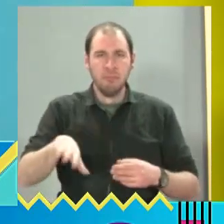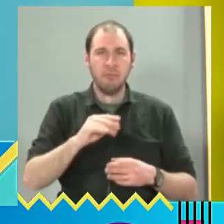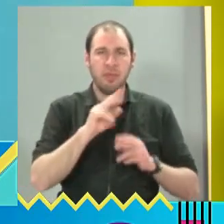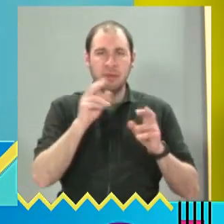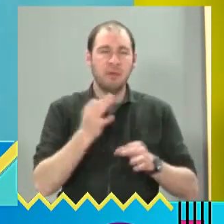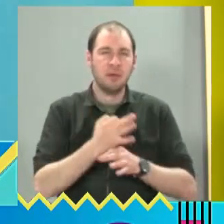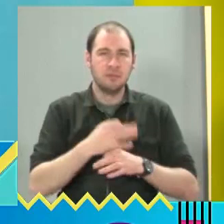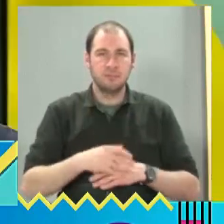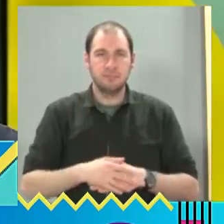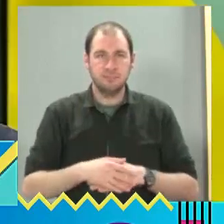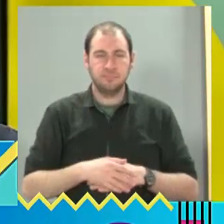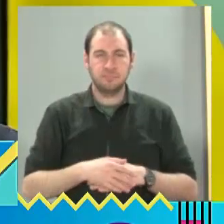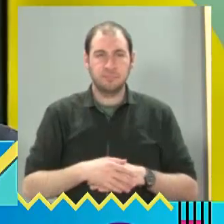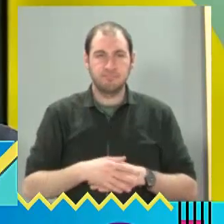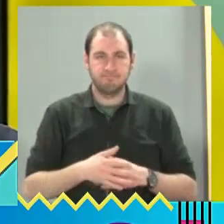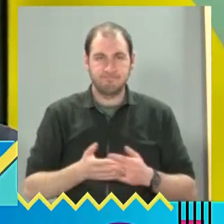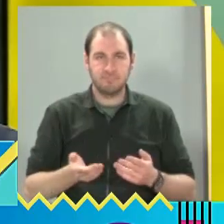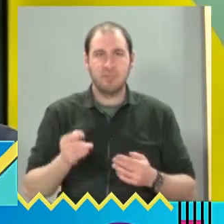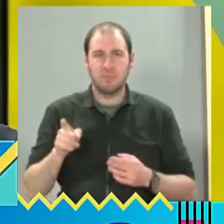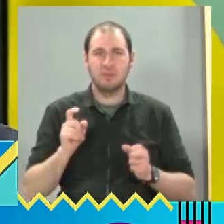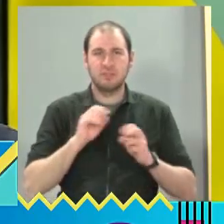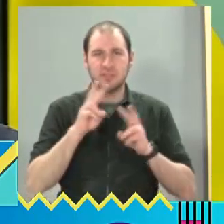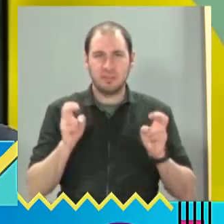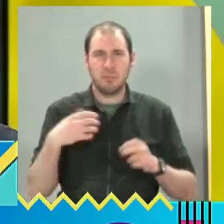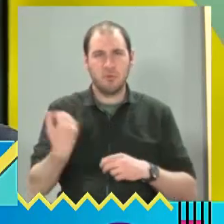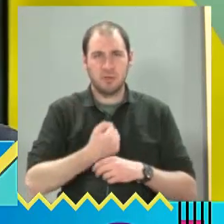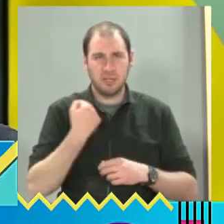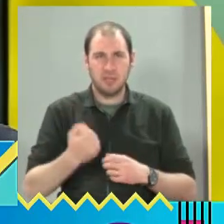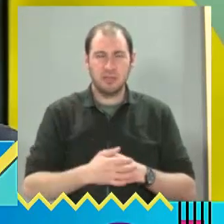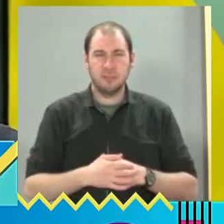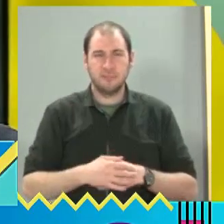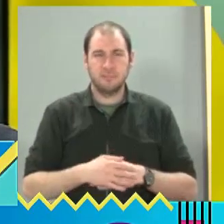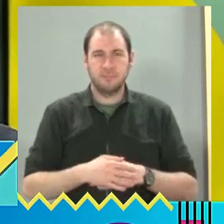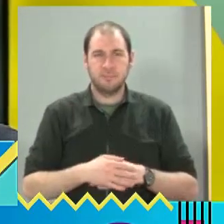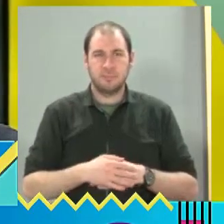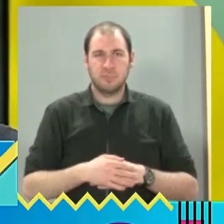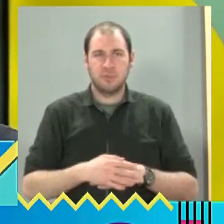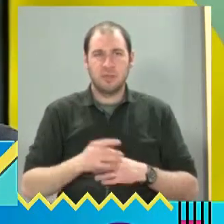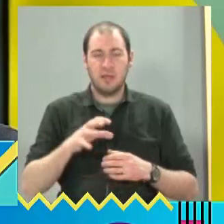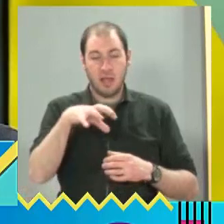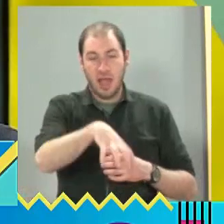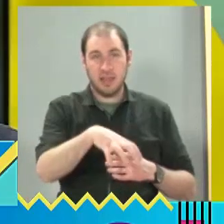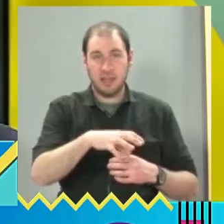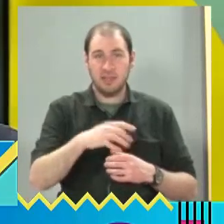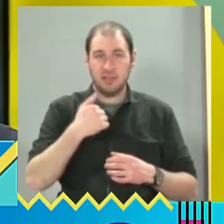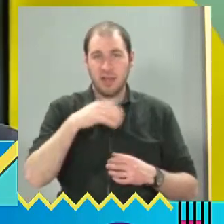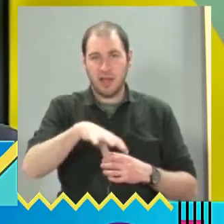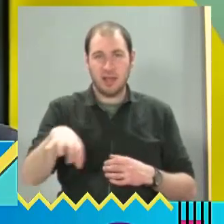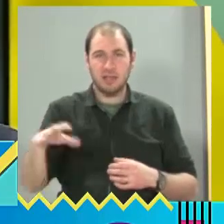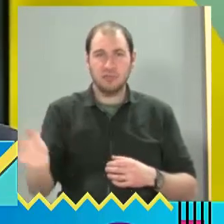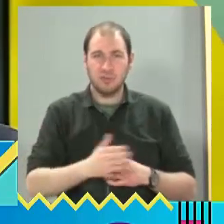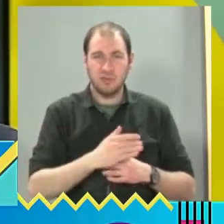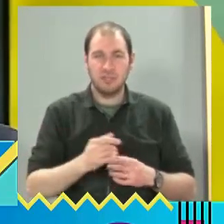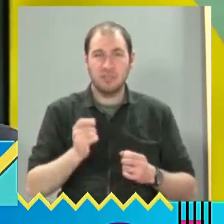tema de la educación? Bueno, tocaste un tema muy importante para mí. Hay un área, bueno, hoy todas las áreas se le está agregando